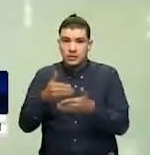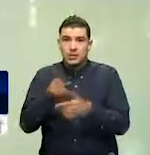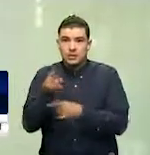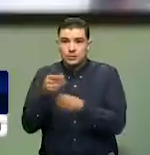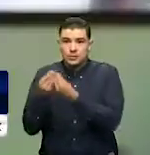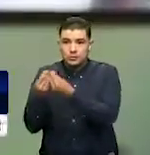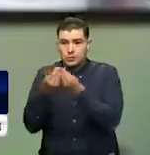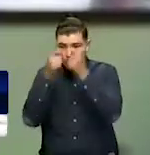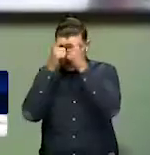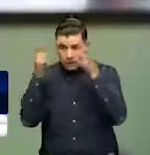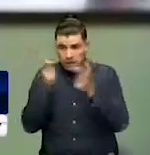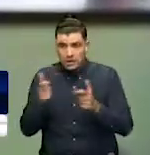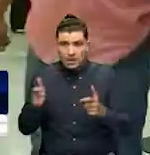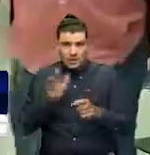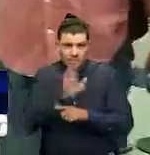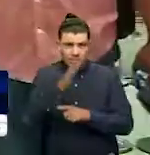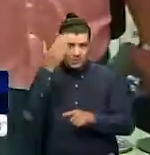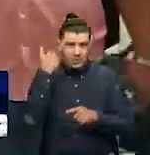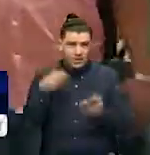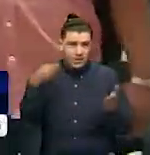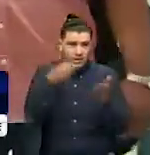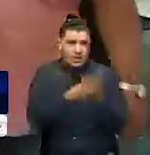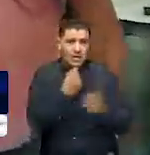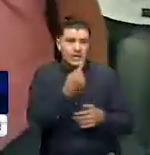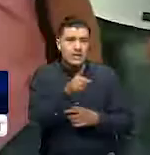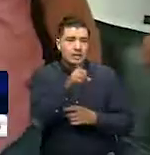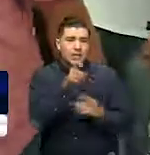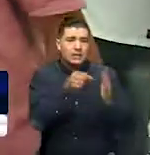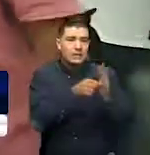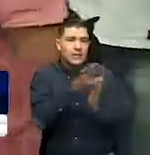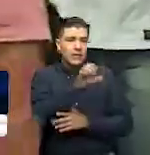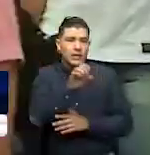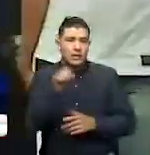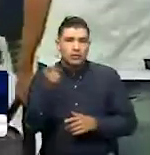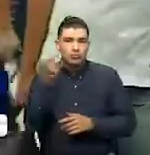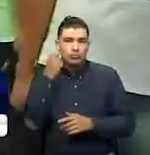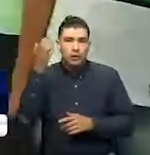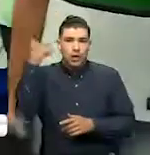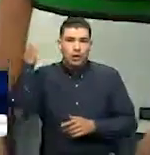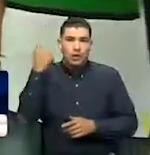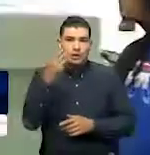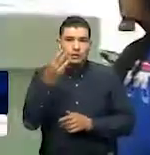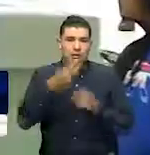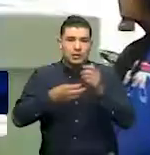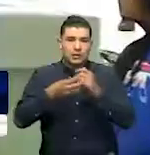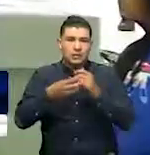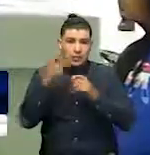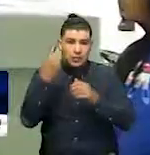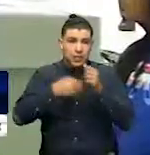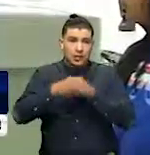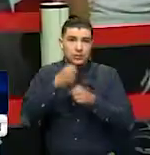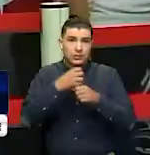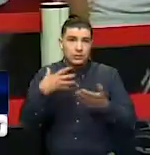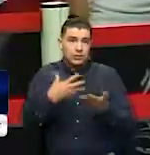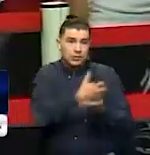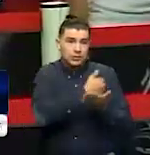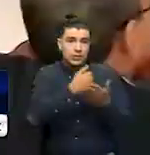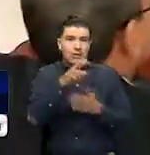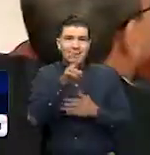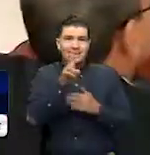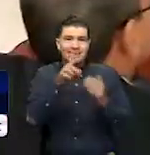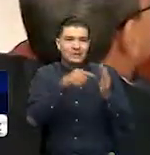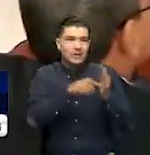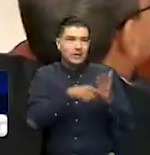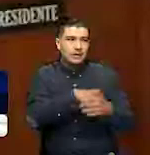estado la estampilla tenía un costo de seis mil quinientos pesos y en los últimos tres años recaudó más de siete mil millones de pesos